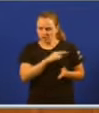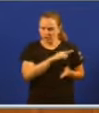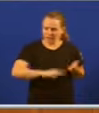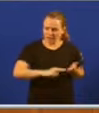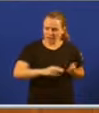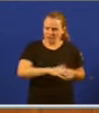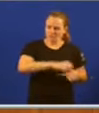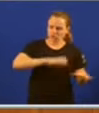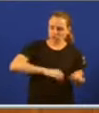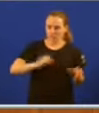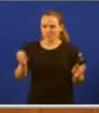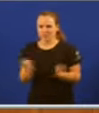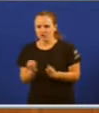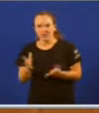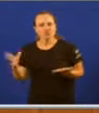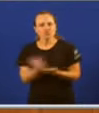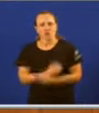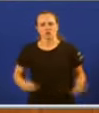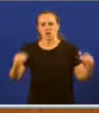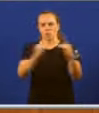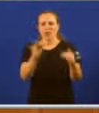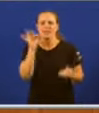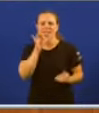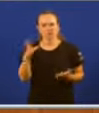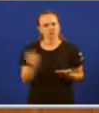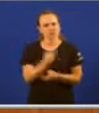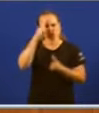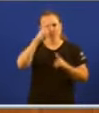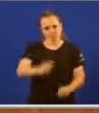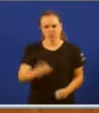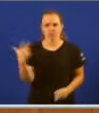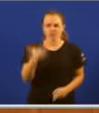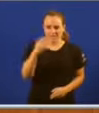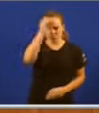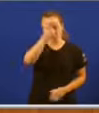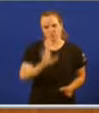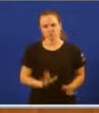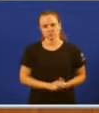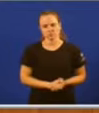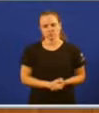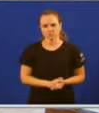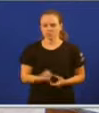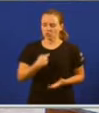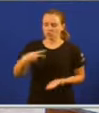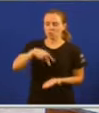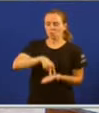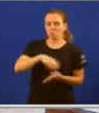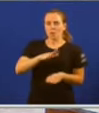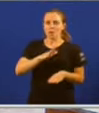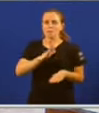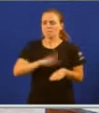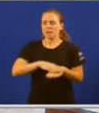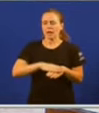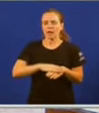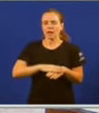Somos todos e todas galegos e todas e todos temos respeto e temos dereito a opinar. E eu non veño aquí a decir o que me peta.